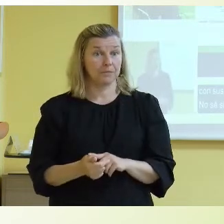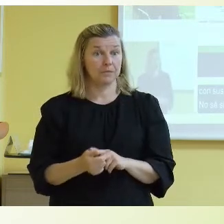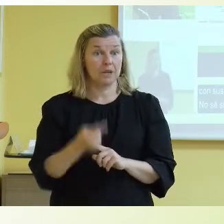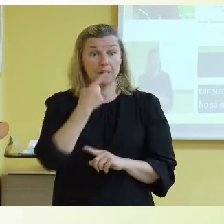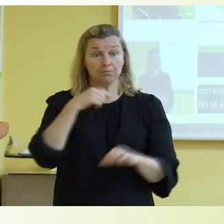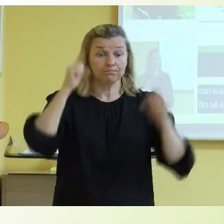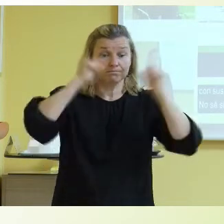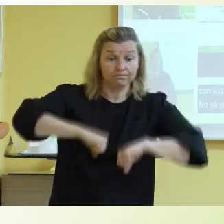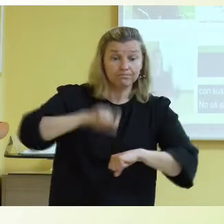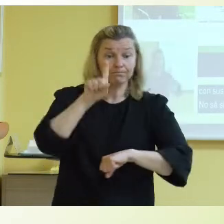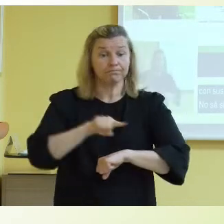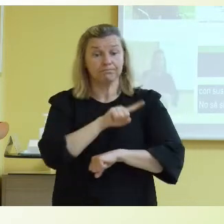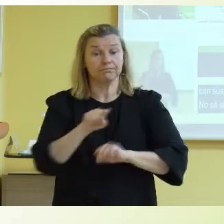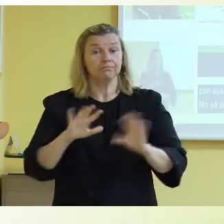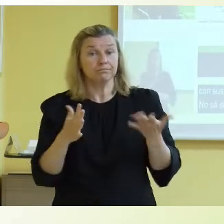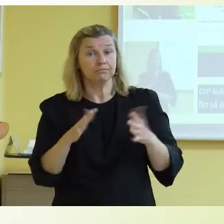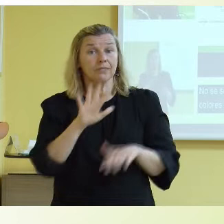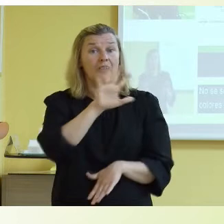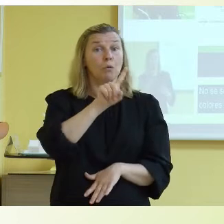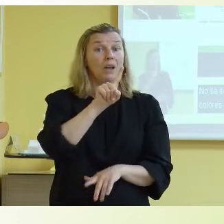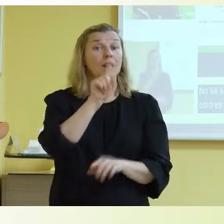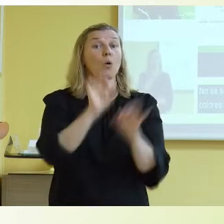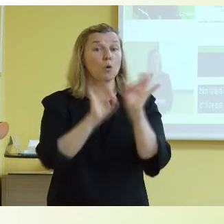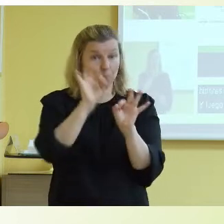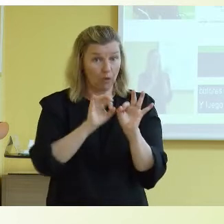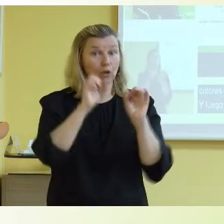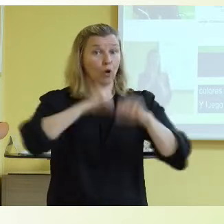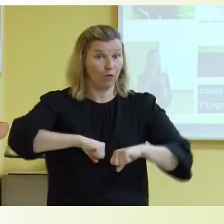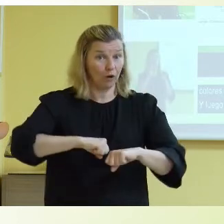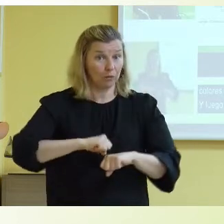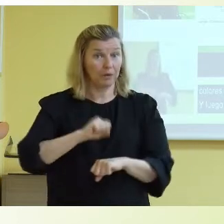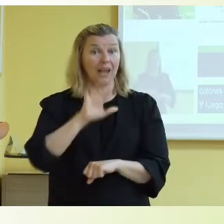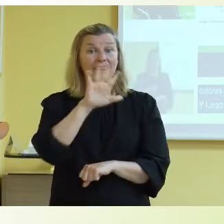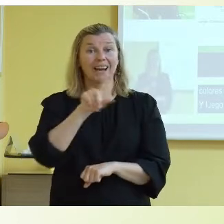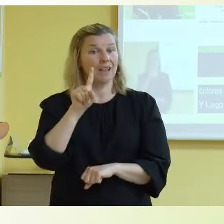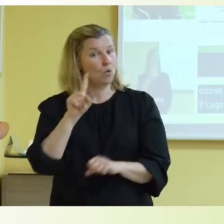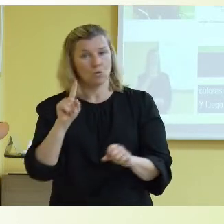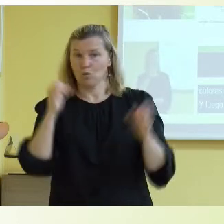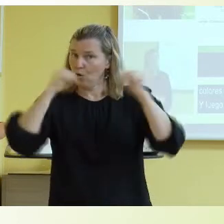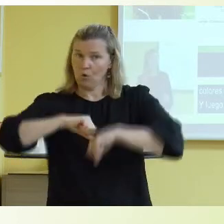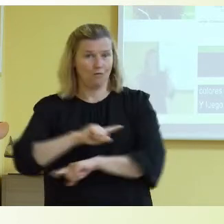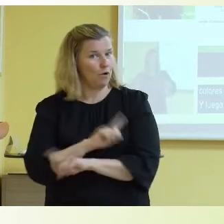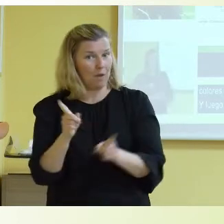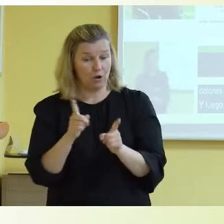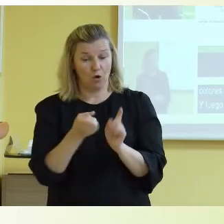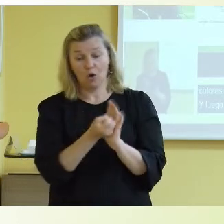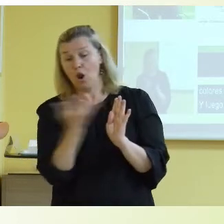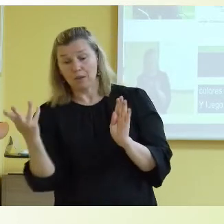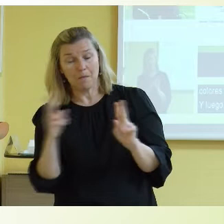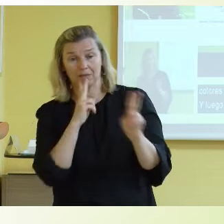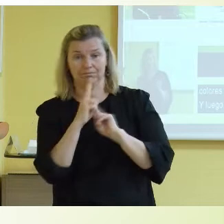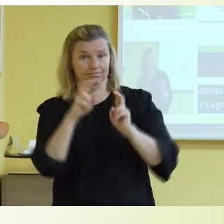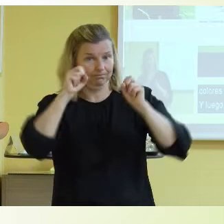están conformes, bueno, pues un 51% está conforme y un 35% no está conforme. El resto no saben contestar, no saben.